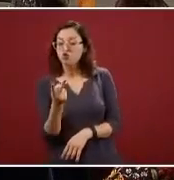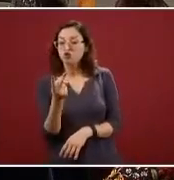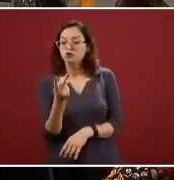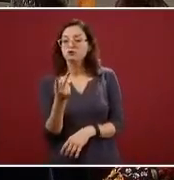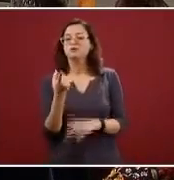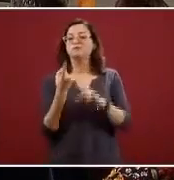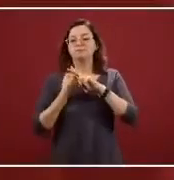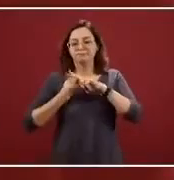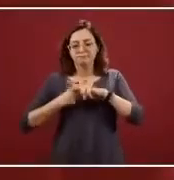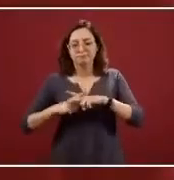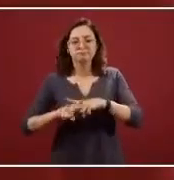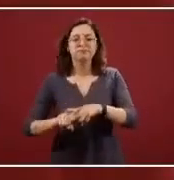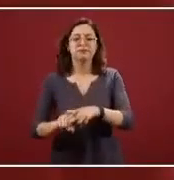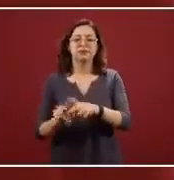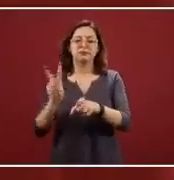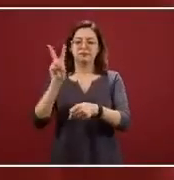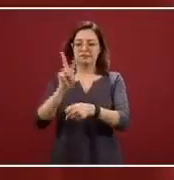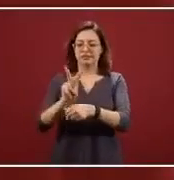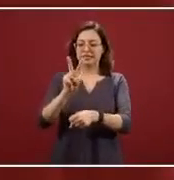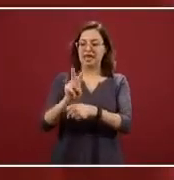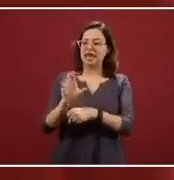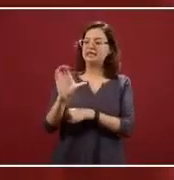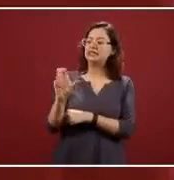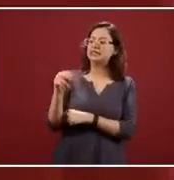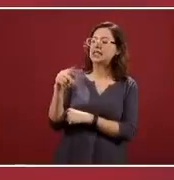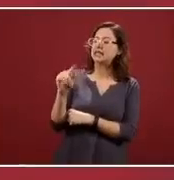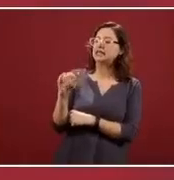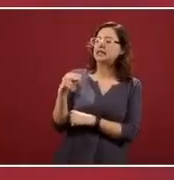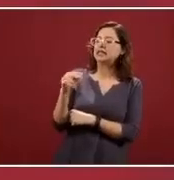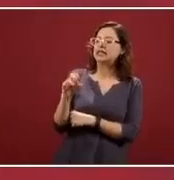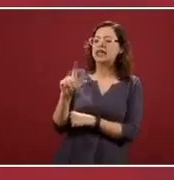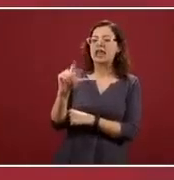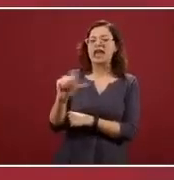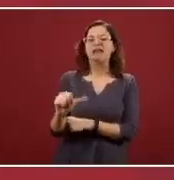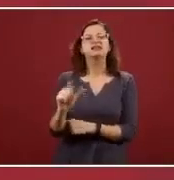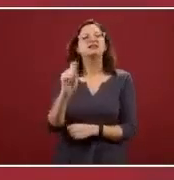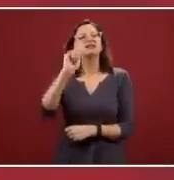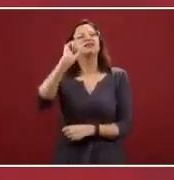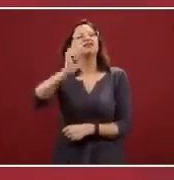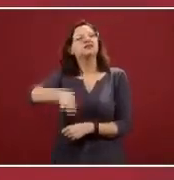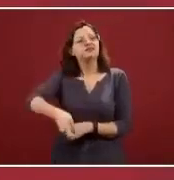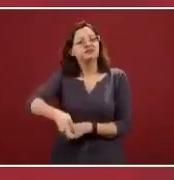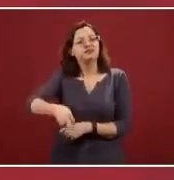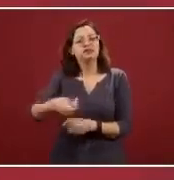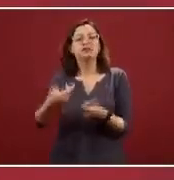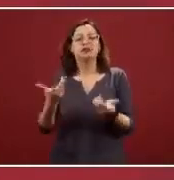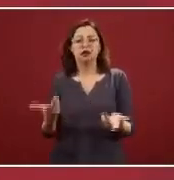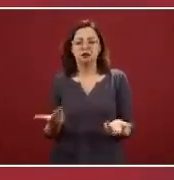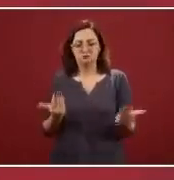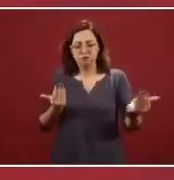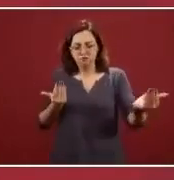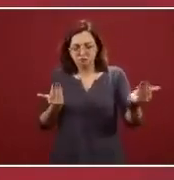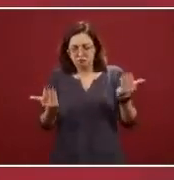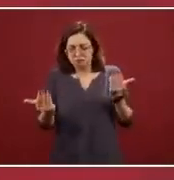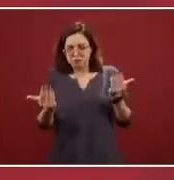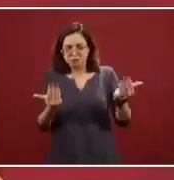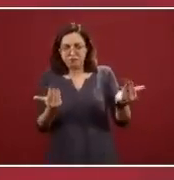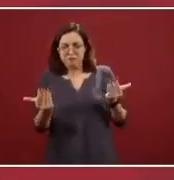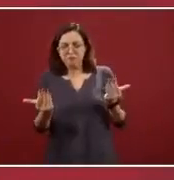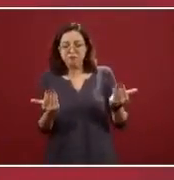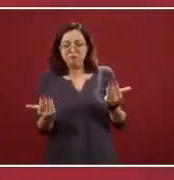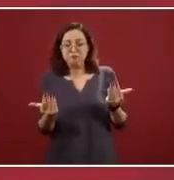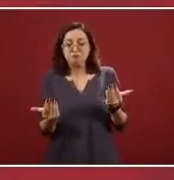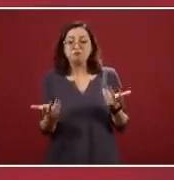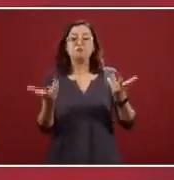de vigilancia centinela, ¿sí? El modelo de vigilancia centinela precisamente es un balance en lo que sería